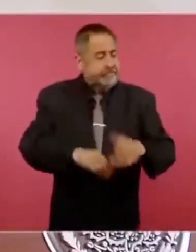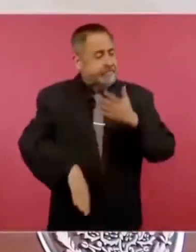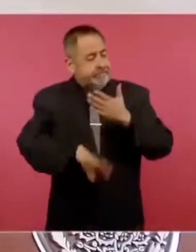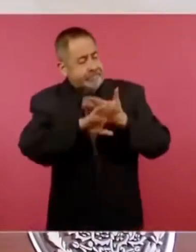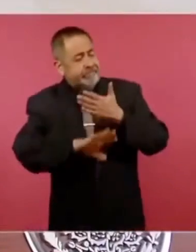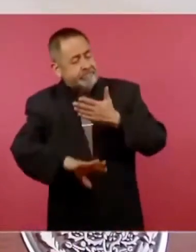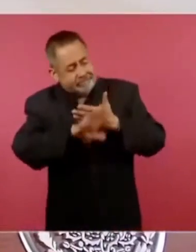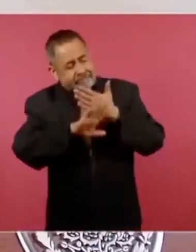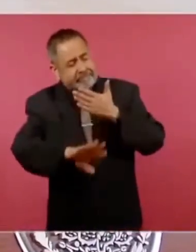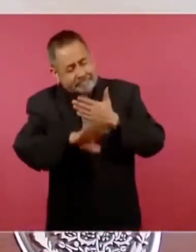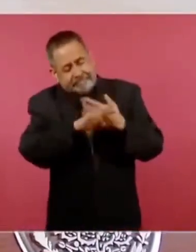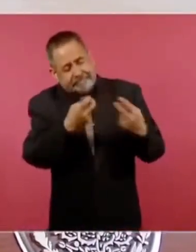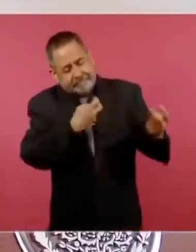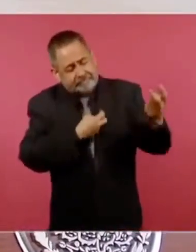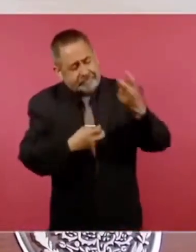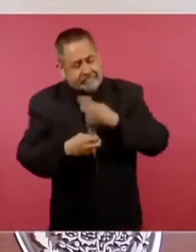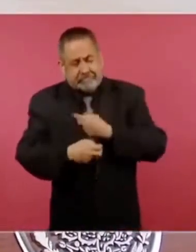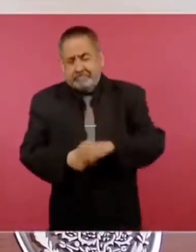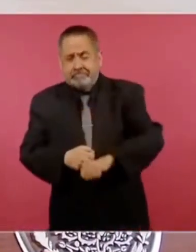eso.